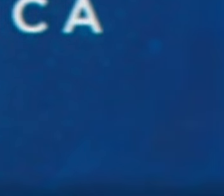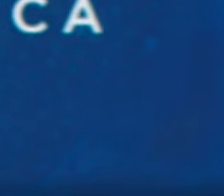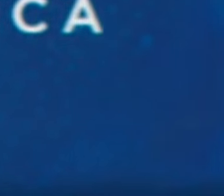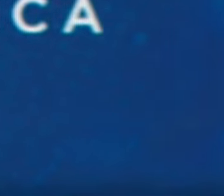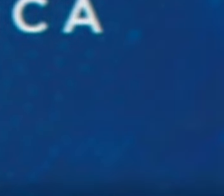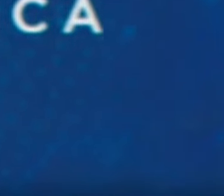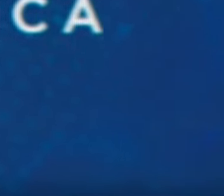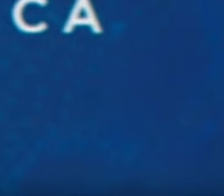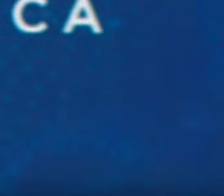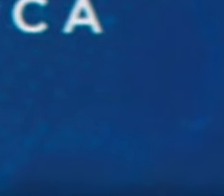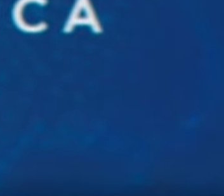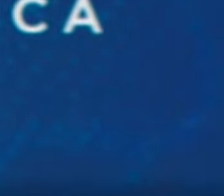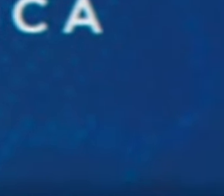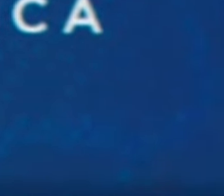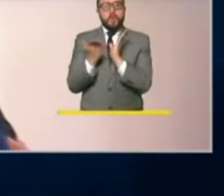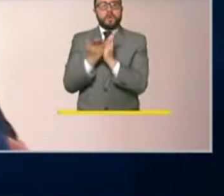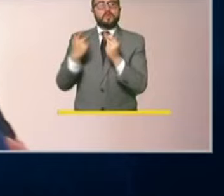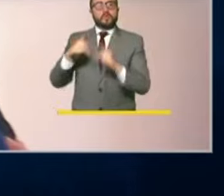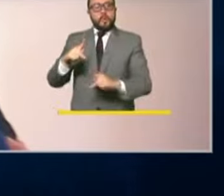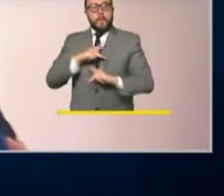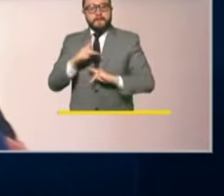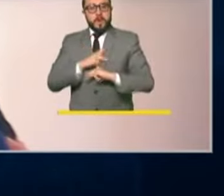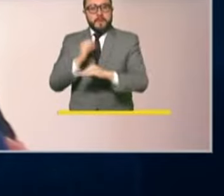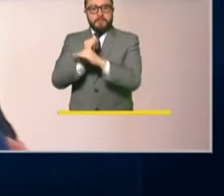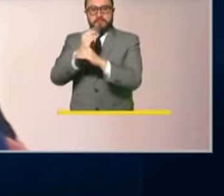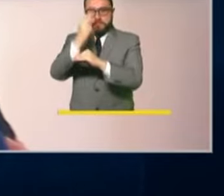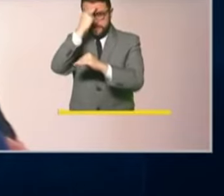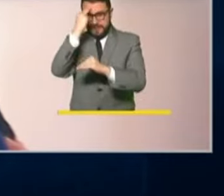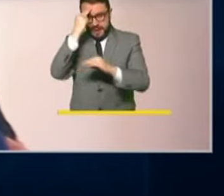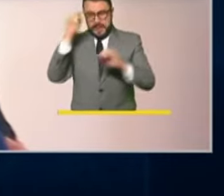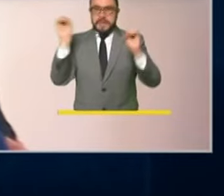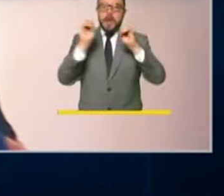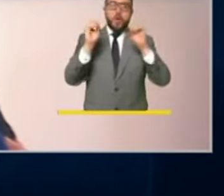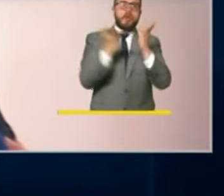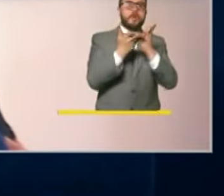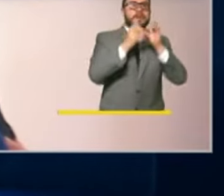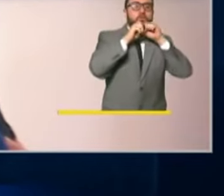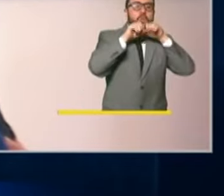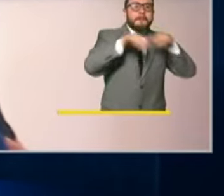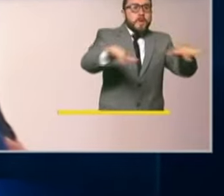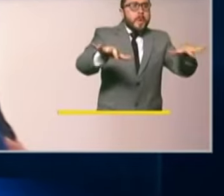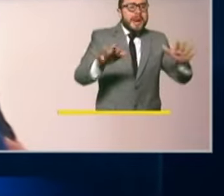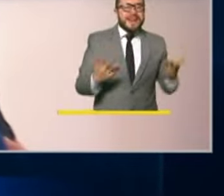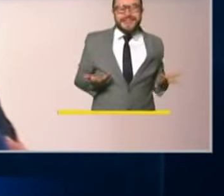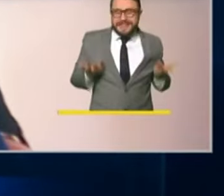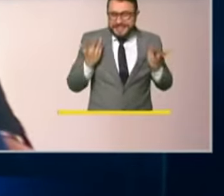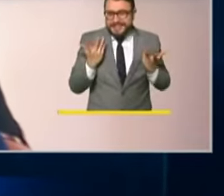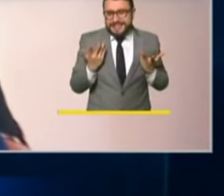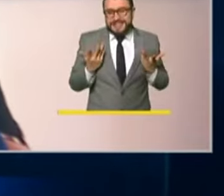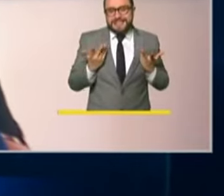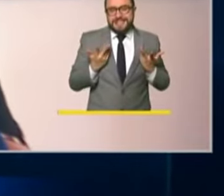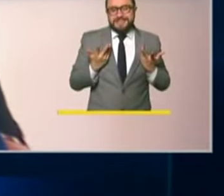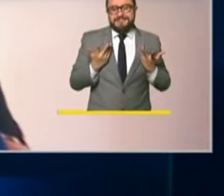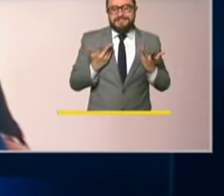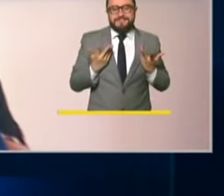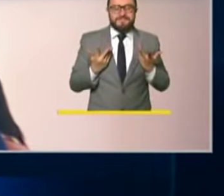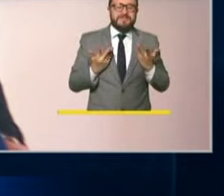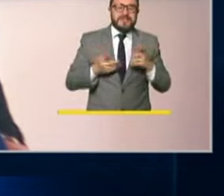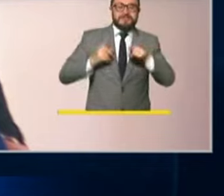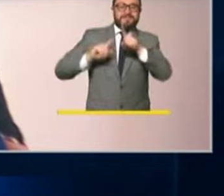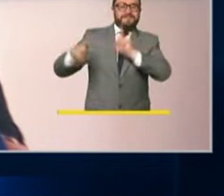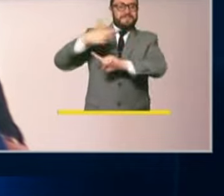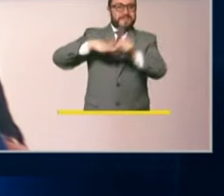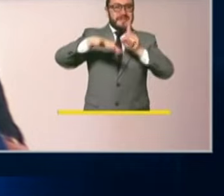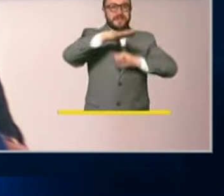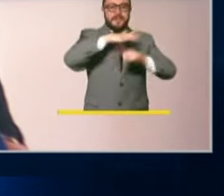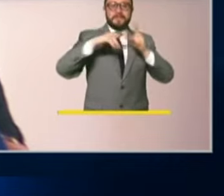Gustavo Petro, que ha pedido ayuda a la Organización de las Naciones Unidas para poder cumplir. De hecho, propuso un cambio